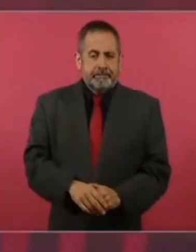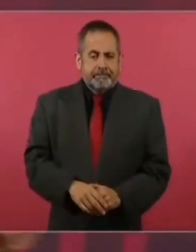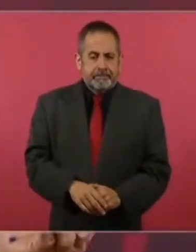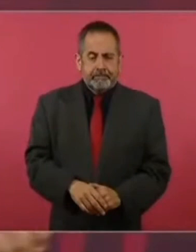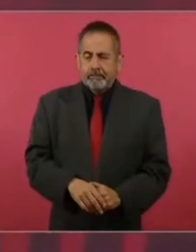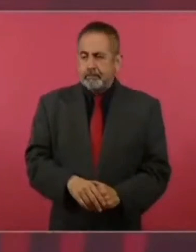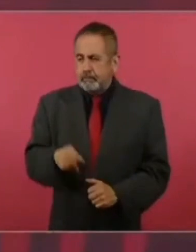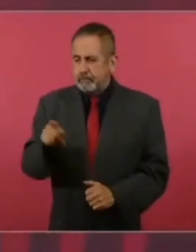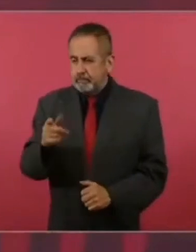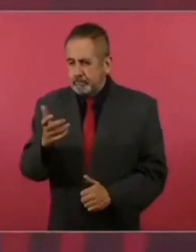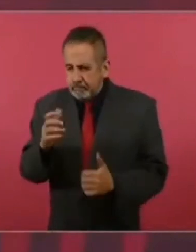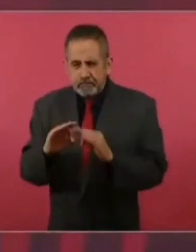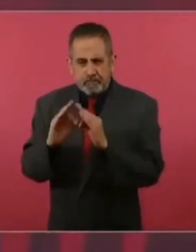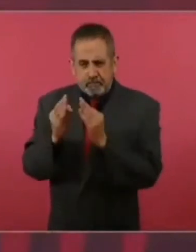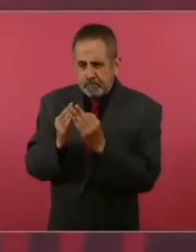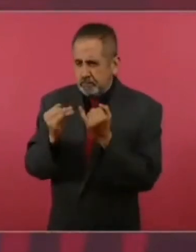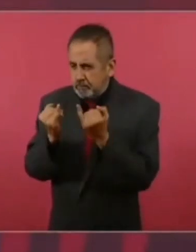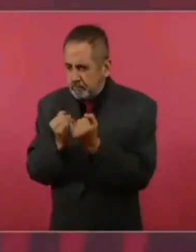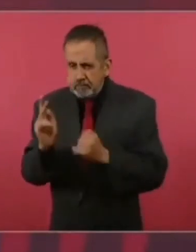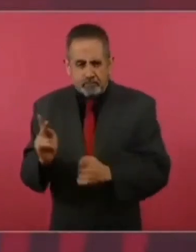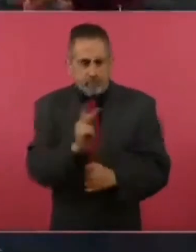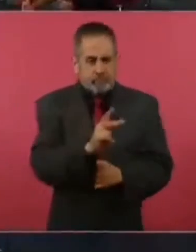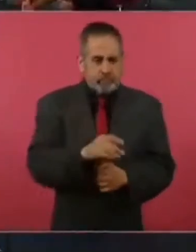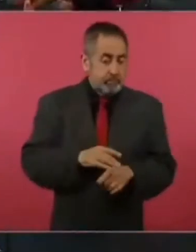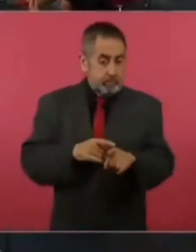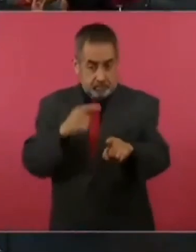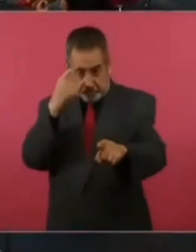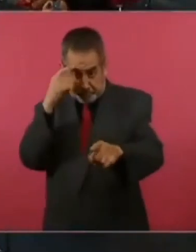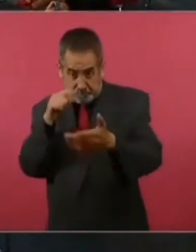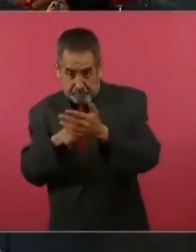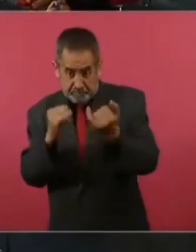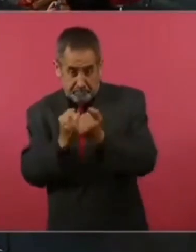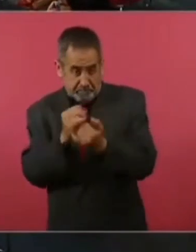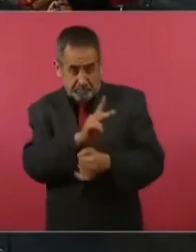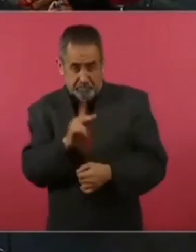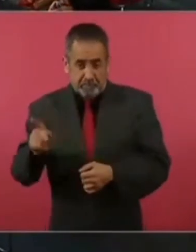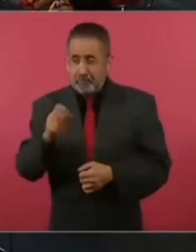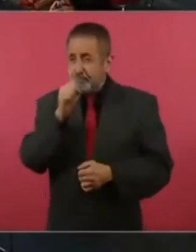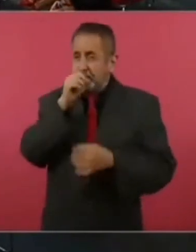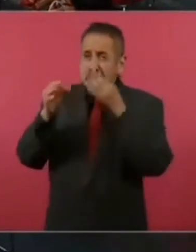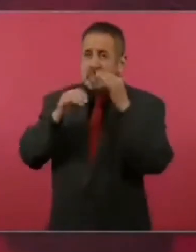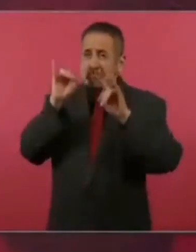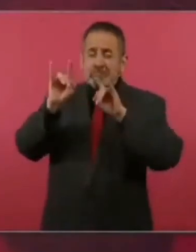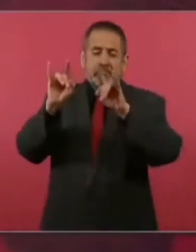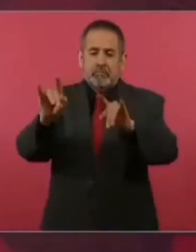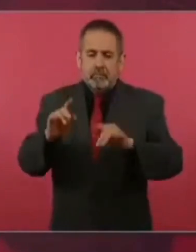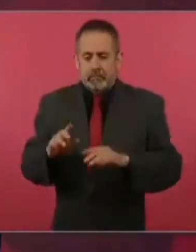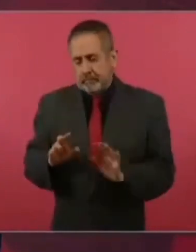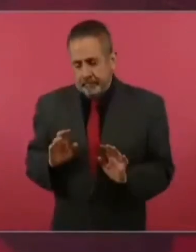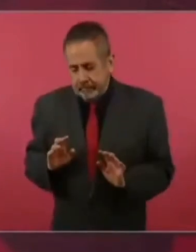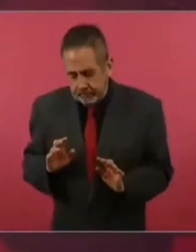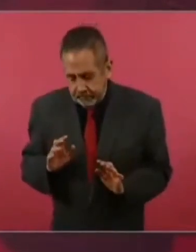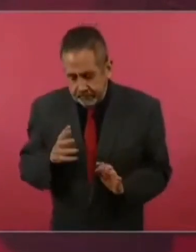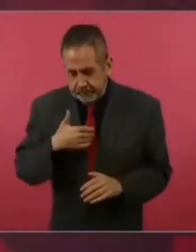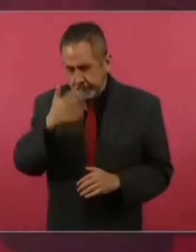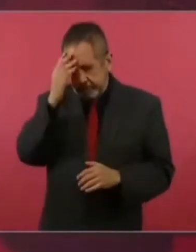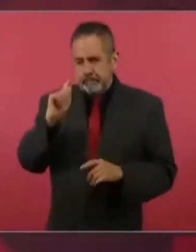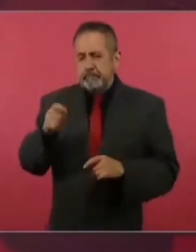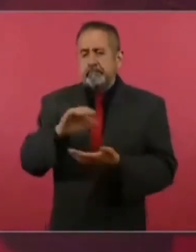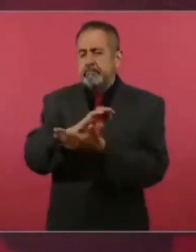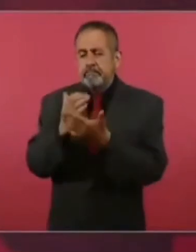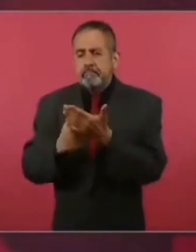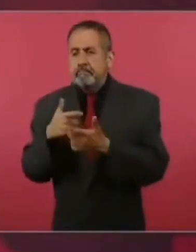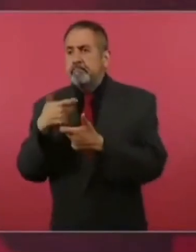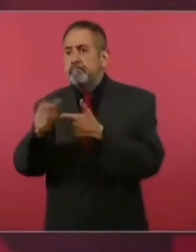que no actúen igual. ¿Y cree que están actuando igual al contratar cientos de espectaculares? No sé si antes los estén contratando,